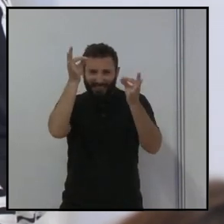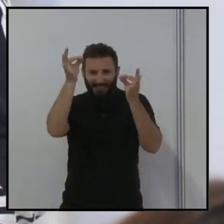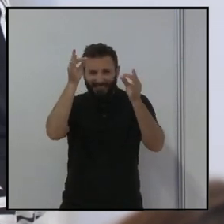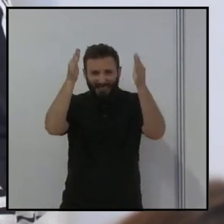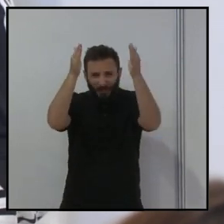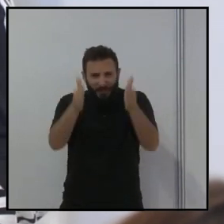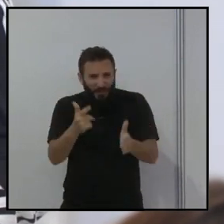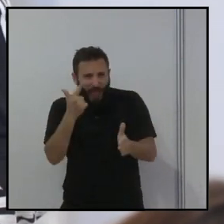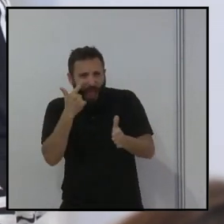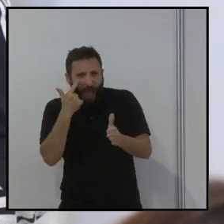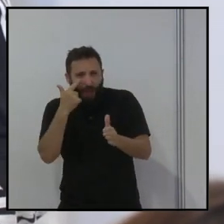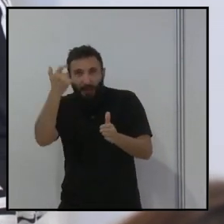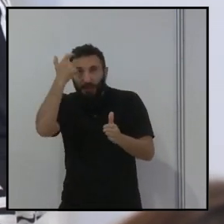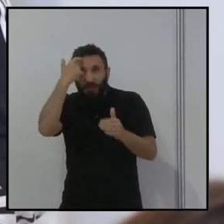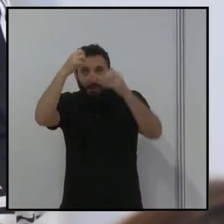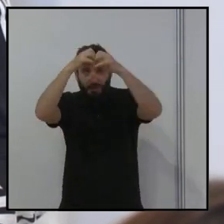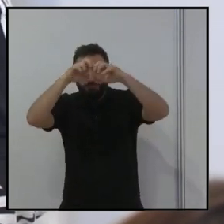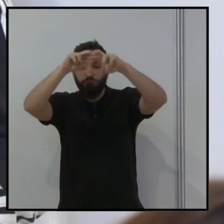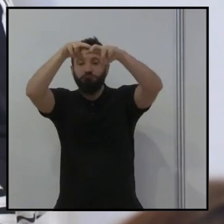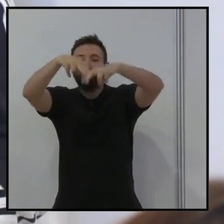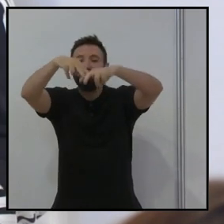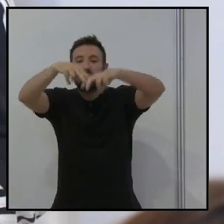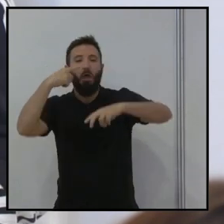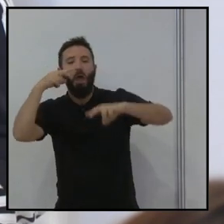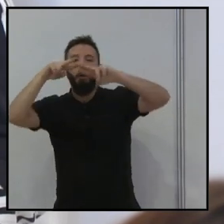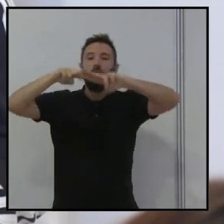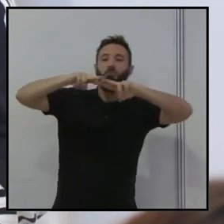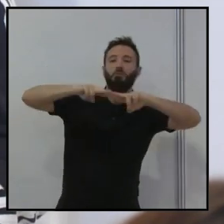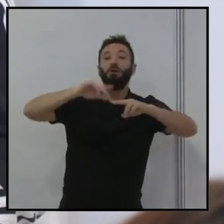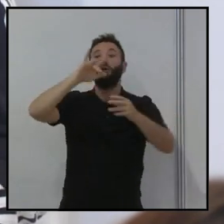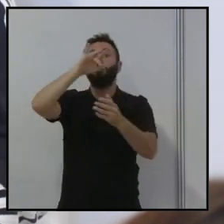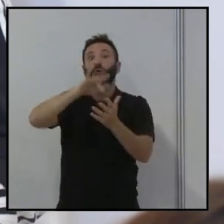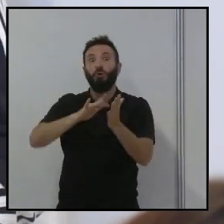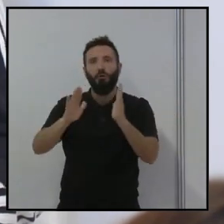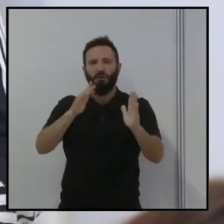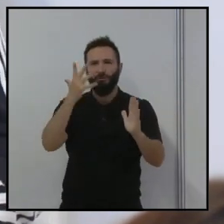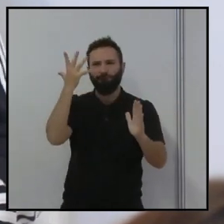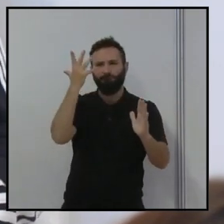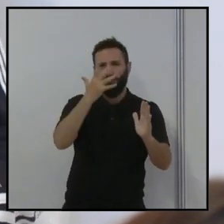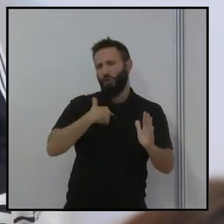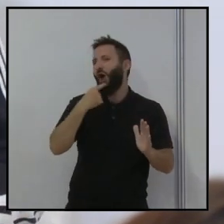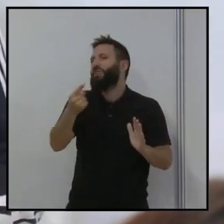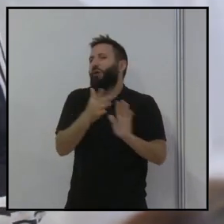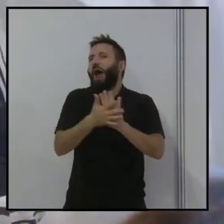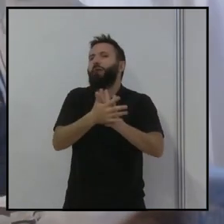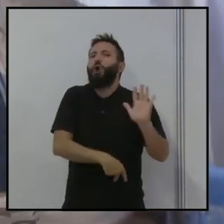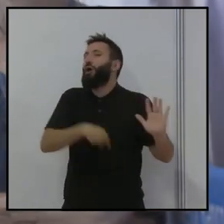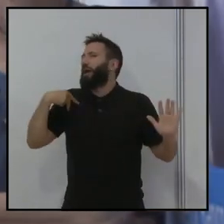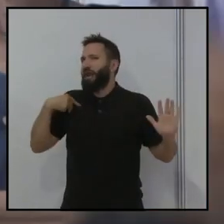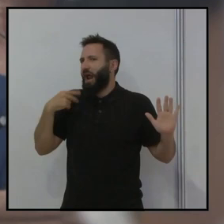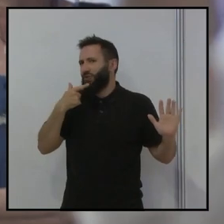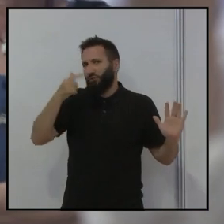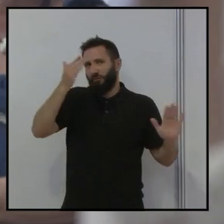a qué puede estar pasando en la cabeza de la otra persona, y en el momento en el que uno tenga la sospecha, te estoy diciendo algo muy general, saltando al vacío sin